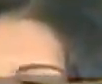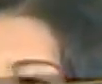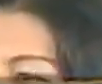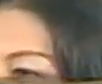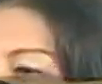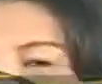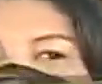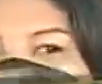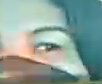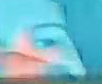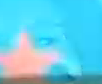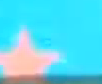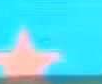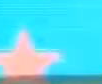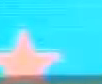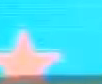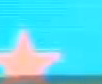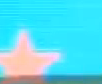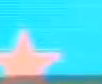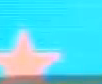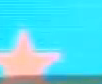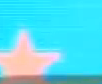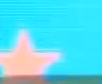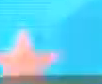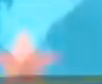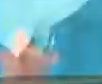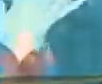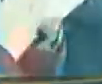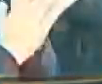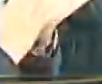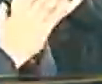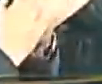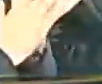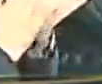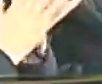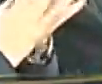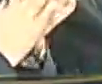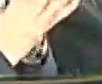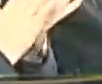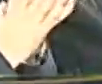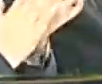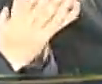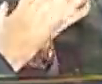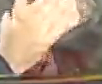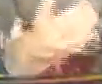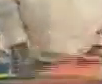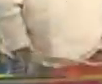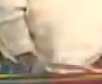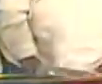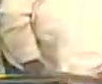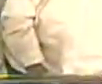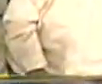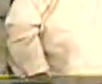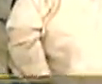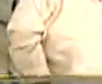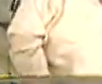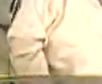Y la recuperación y el rescate del poder legislativo